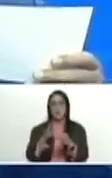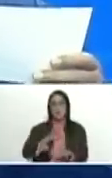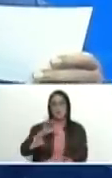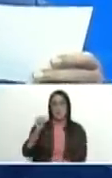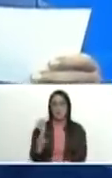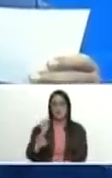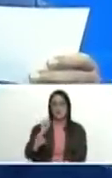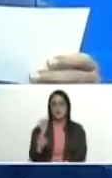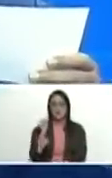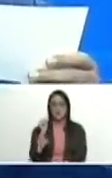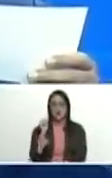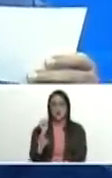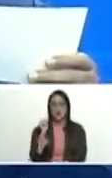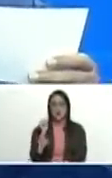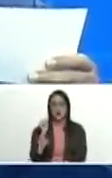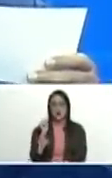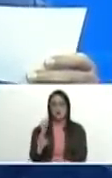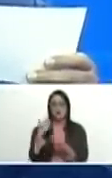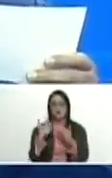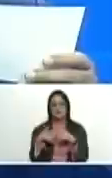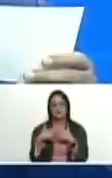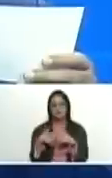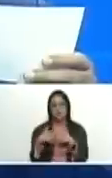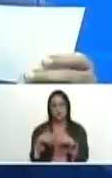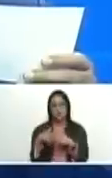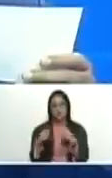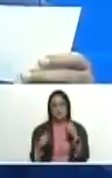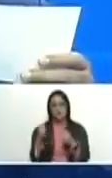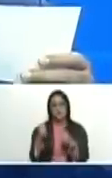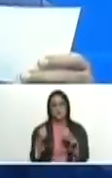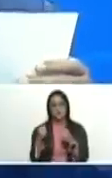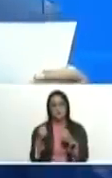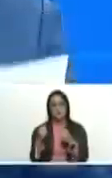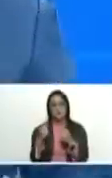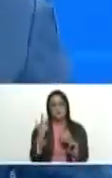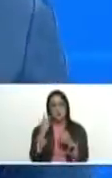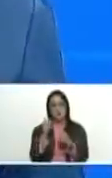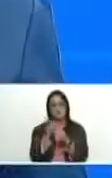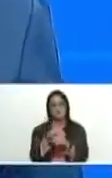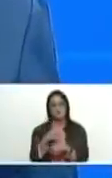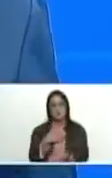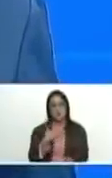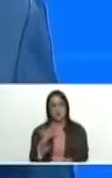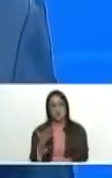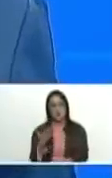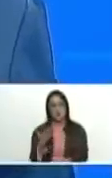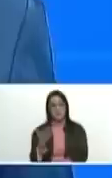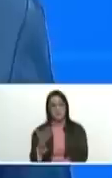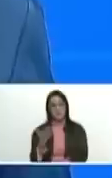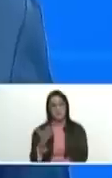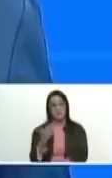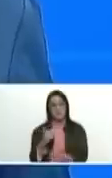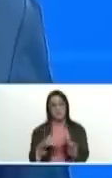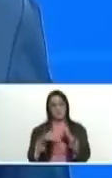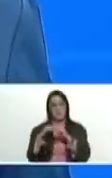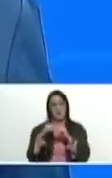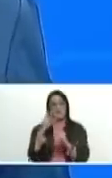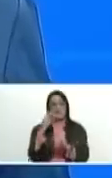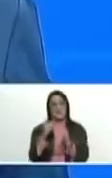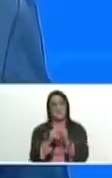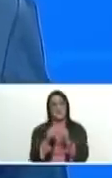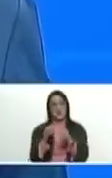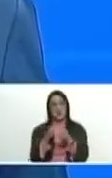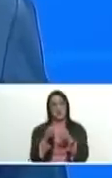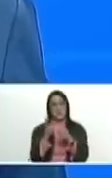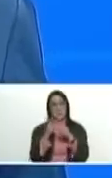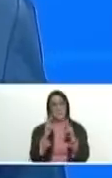el parque automotor, para que podamos llegar a 3.000 cuadrantes de